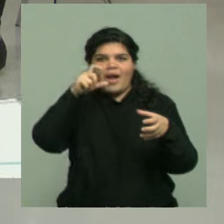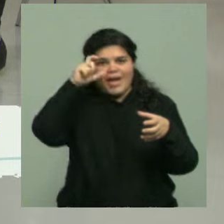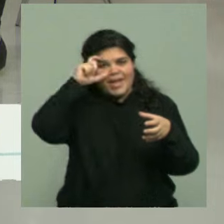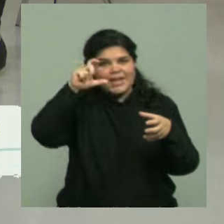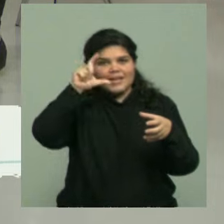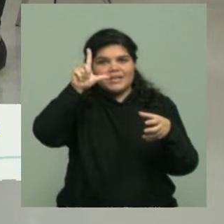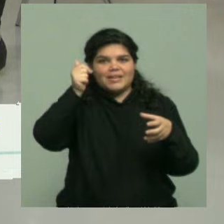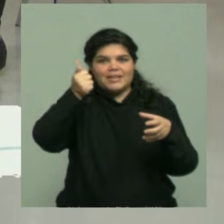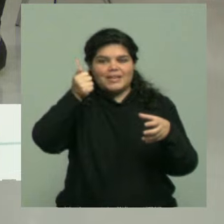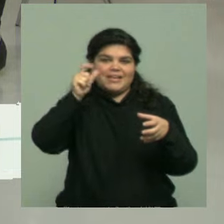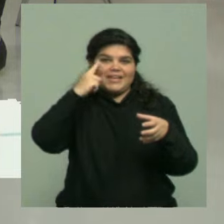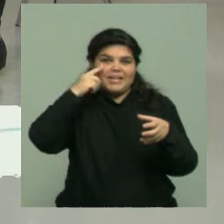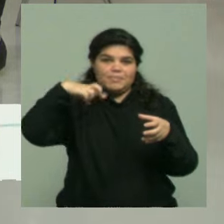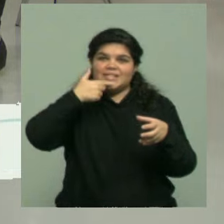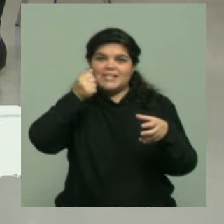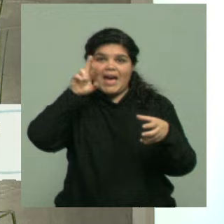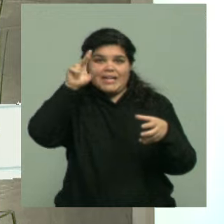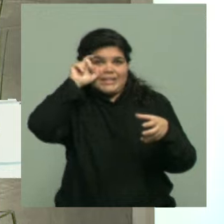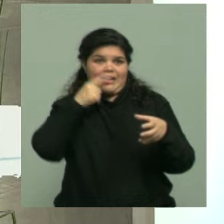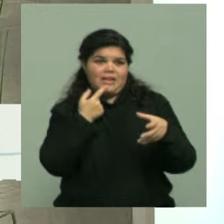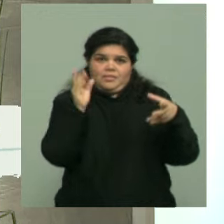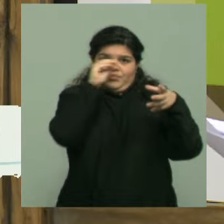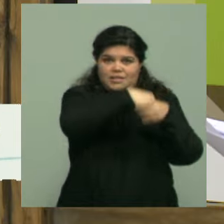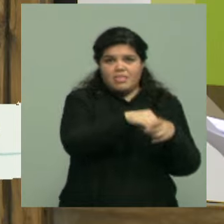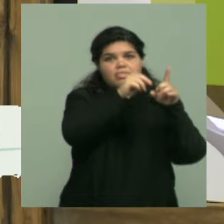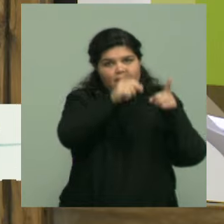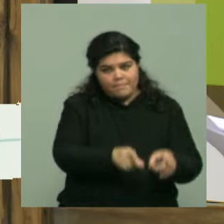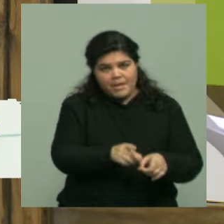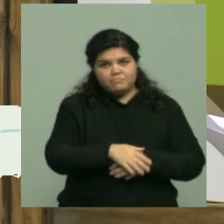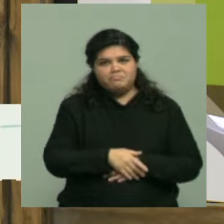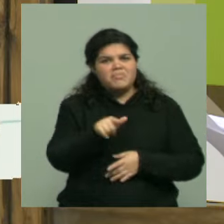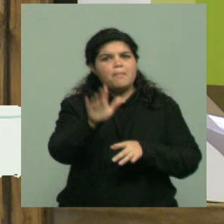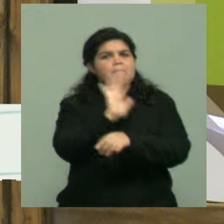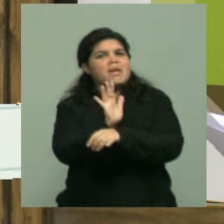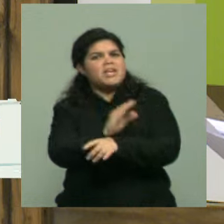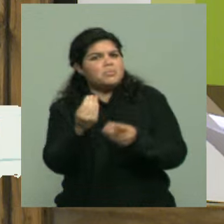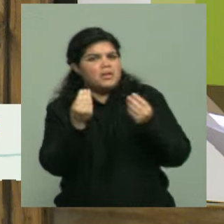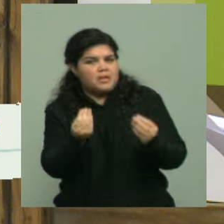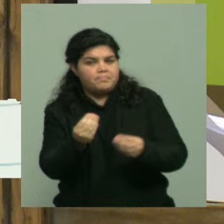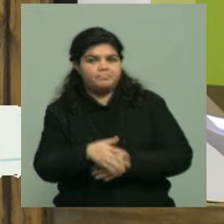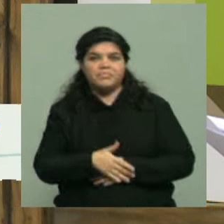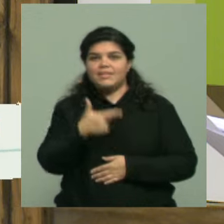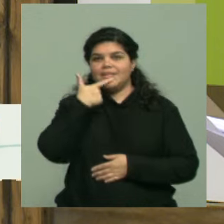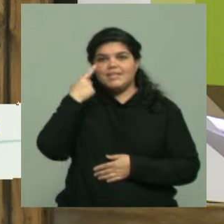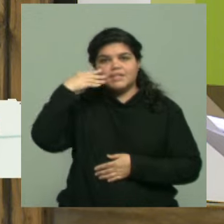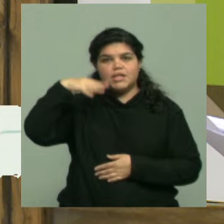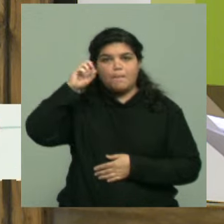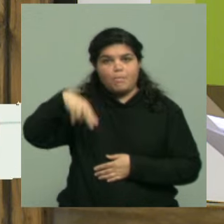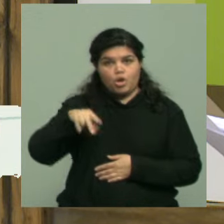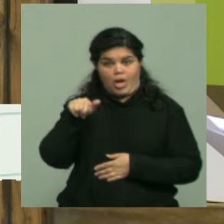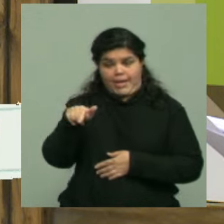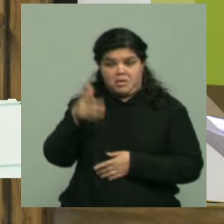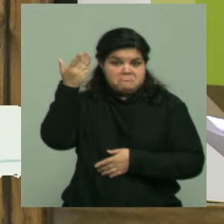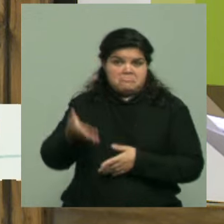La película trata de la historia de Simón. Sí. Simón es un joven común que se hace amigo de un grupo